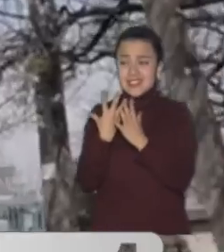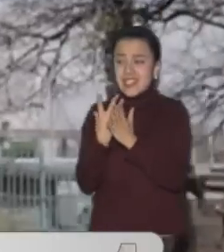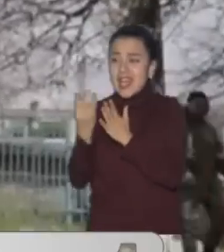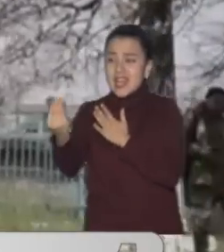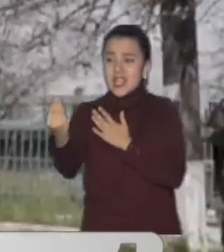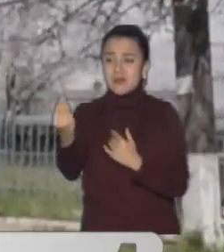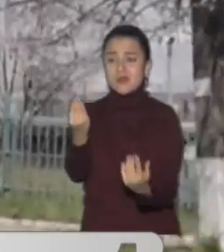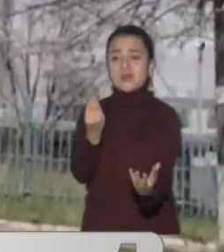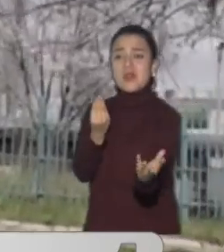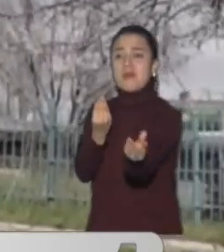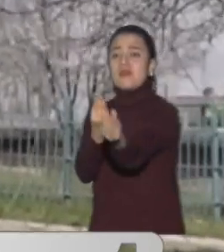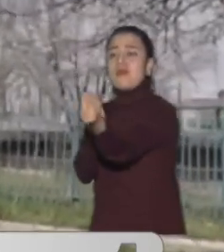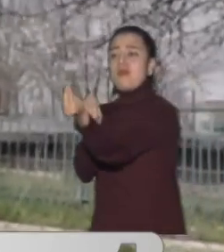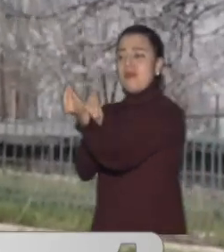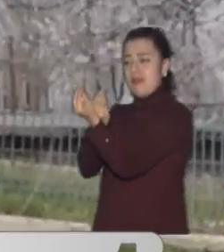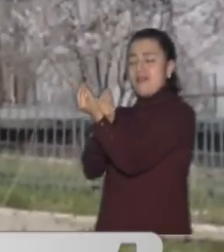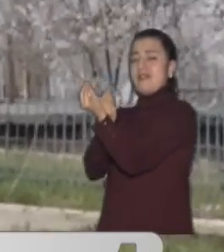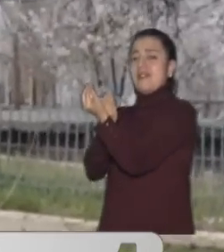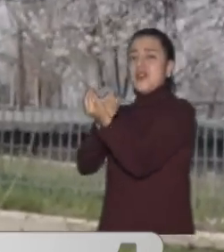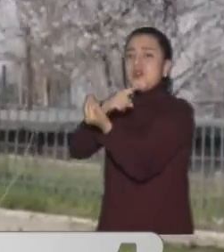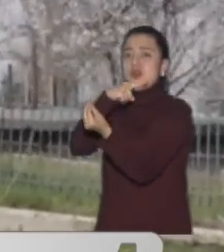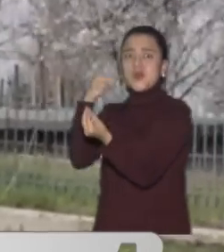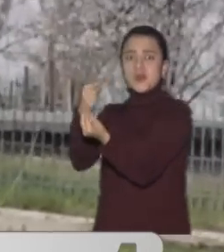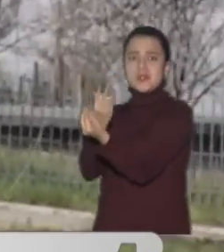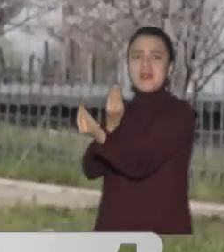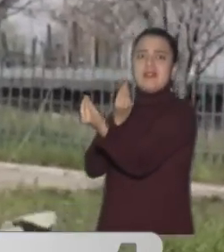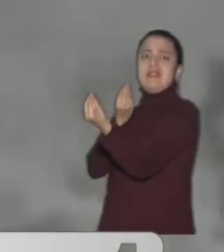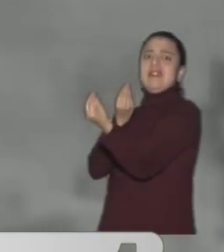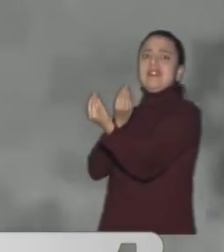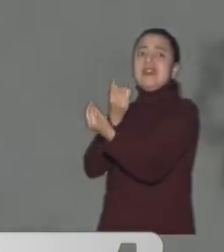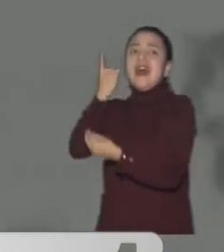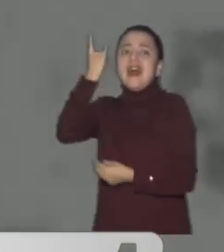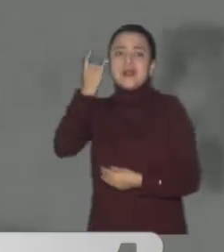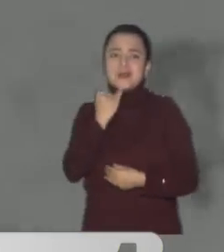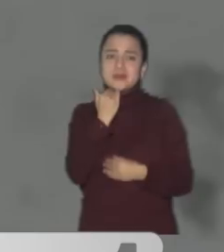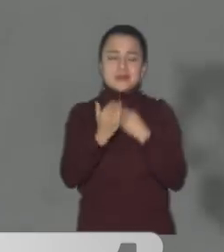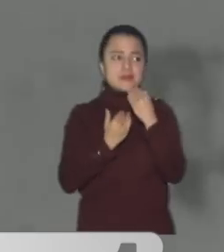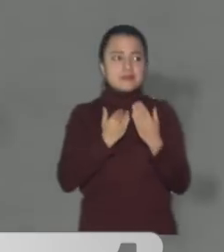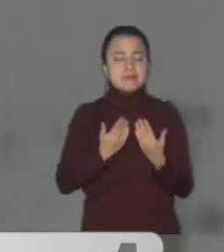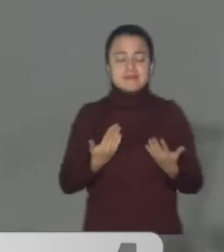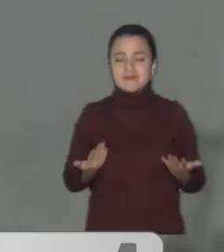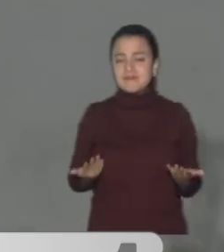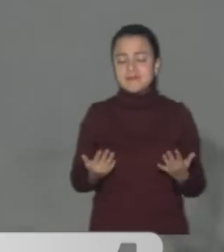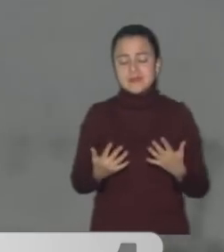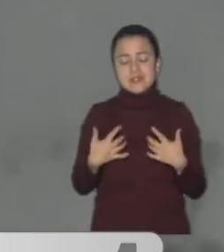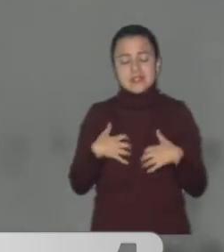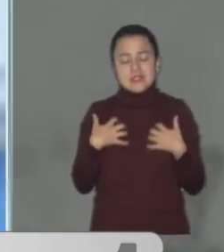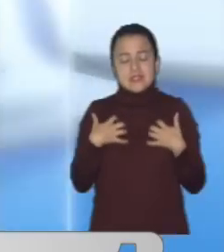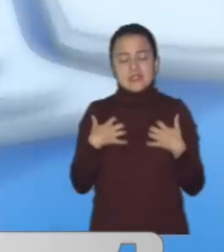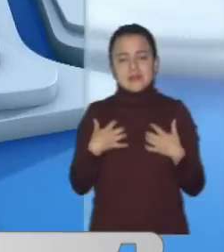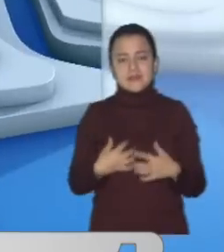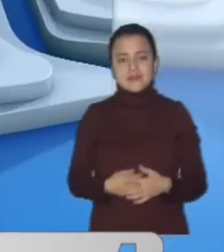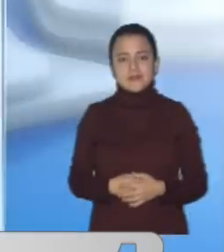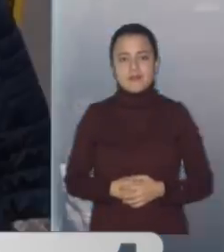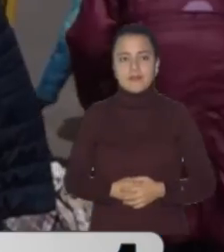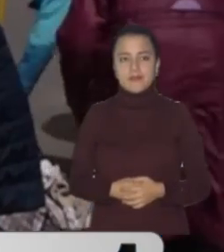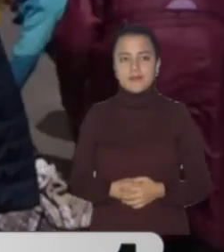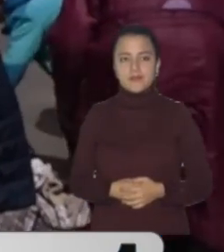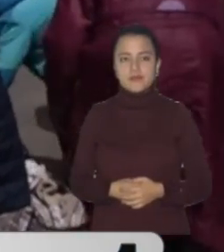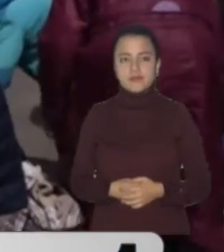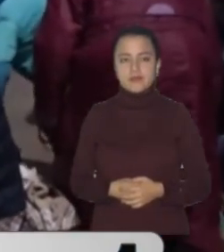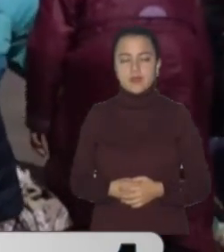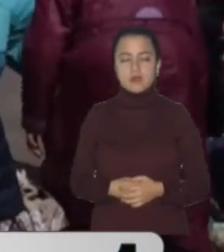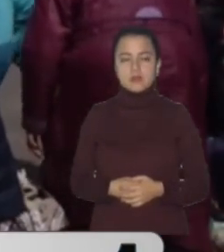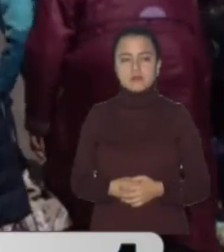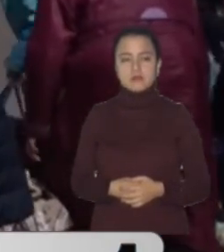ciudad y aquellos que ya patrullan esta urbe abren fuego contra cualquier vehículo que no reduzca a tiempo la velocidad.